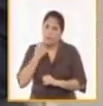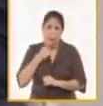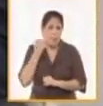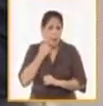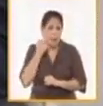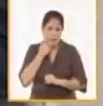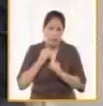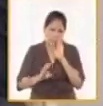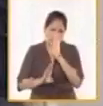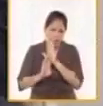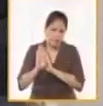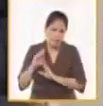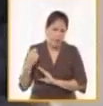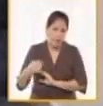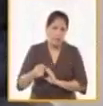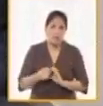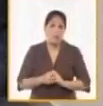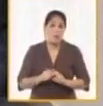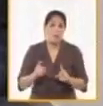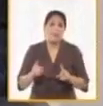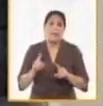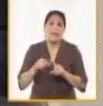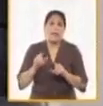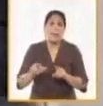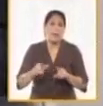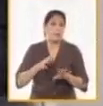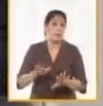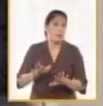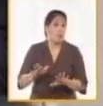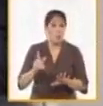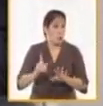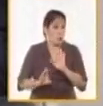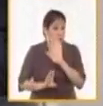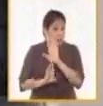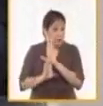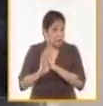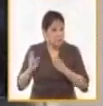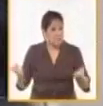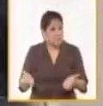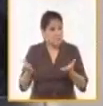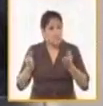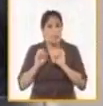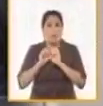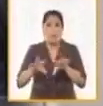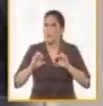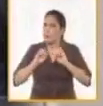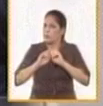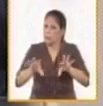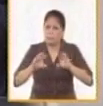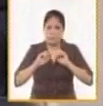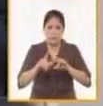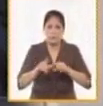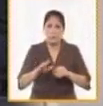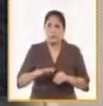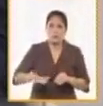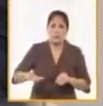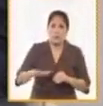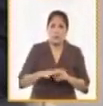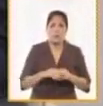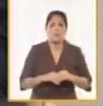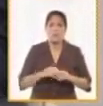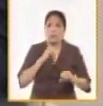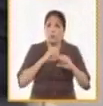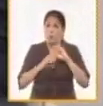avanzando. El tema es no quedarse, sino avanzar. Y tratar de llegar a la par, porque el tema de la